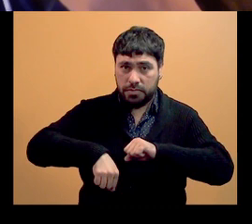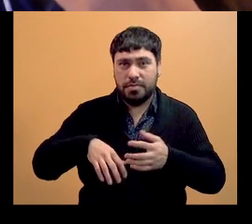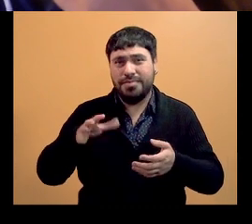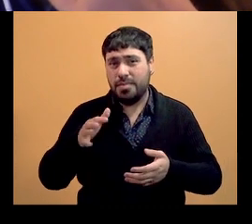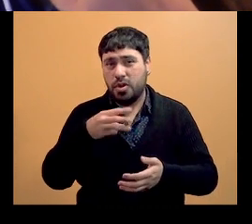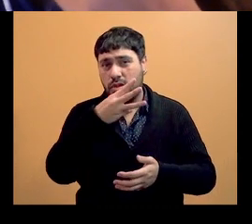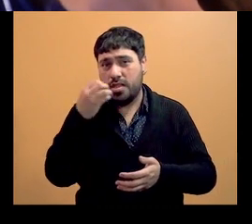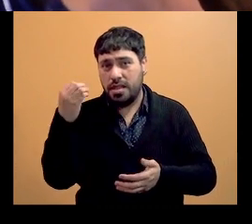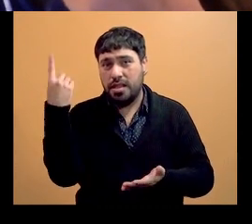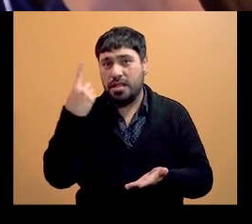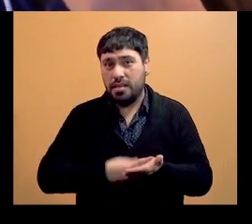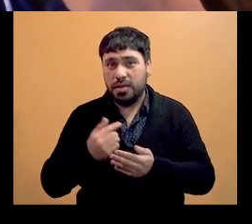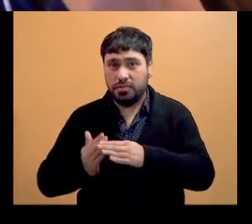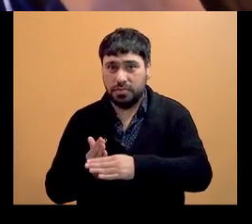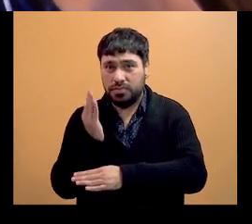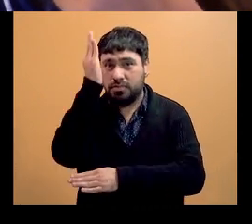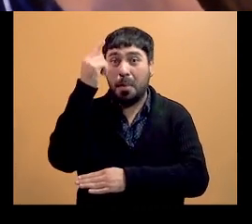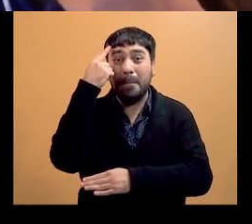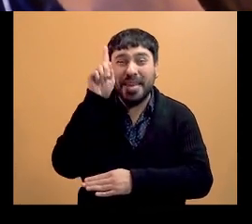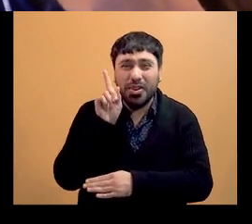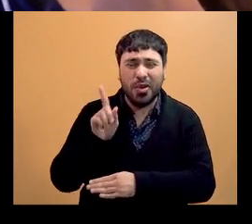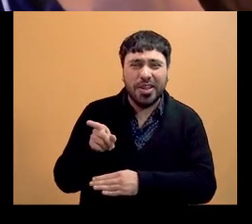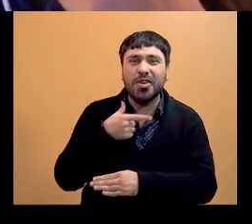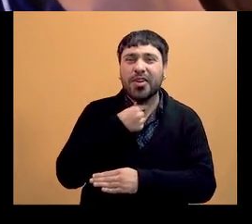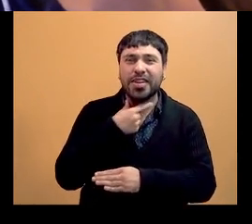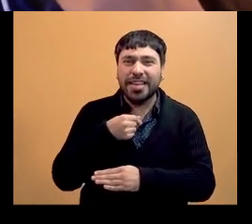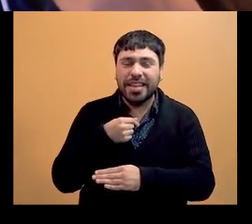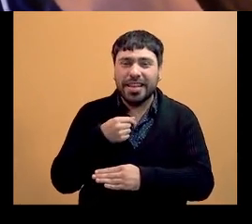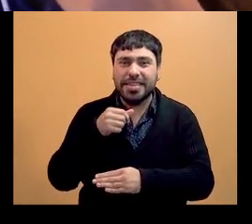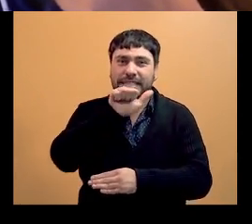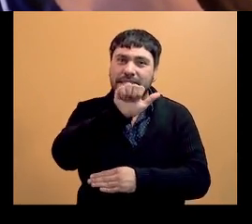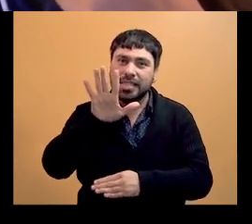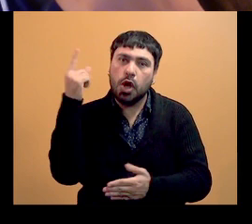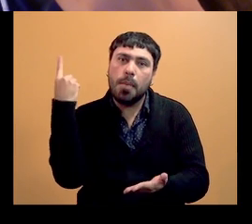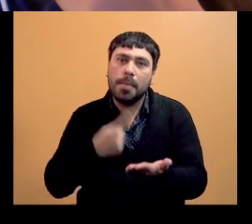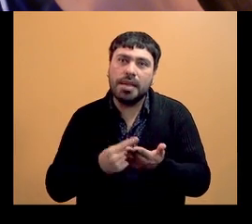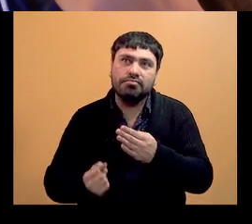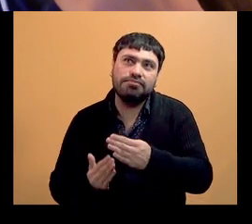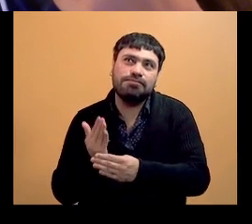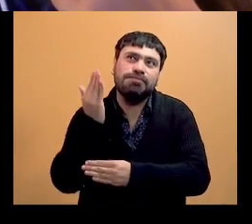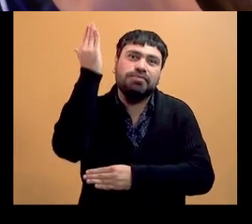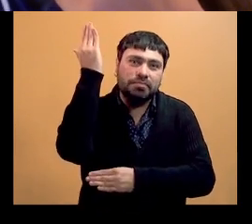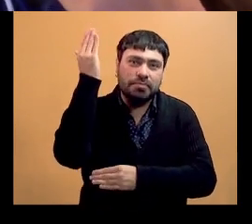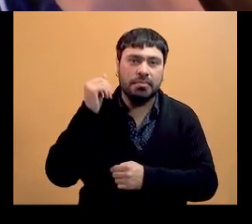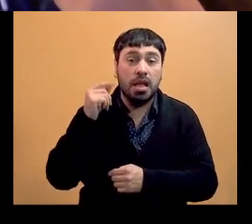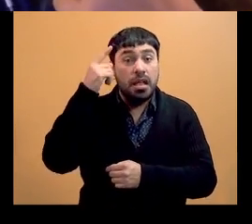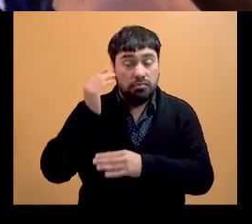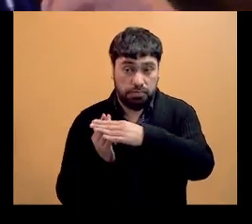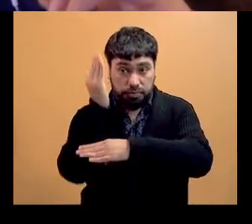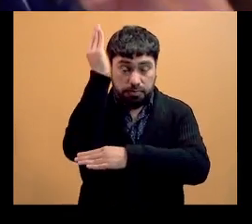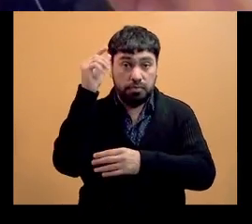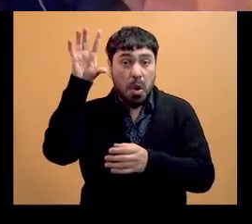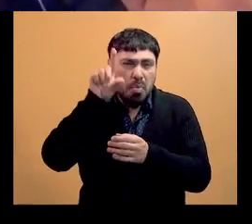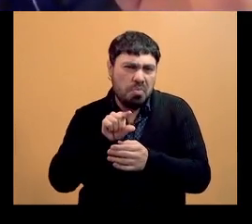como dice Claudio, alrededor de 30.000 satélites, pero creo que quieren llegar a los 65.000 o algo por el estilo. Son satélites muy pequeños, por lo